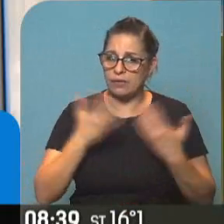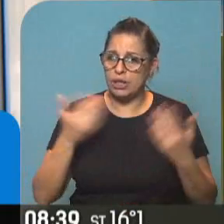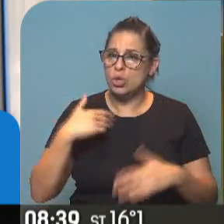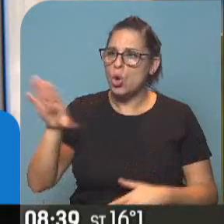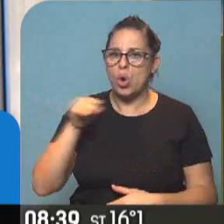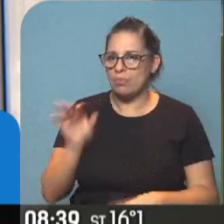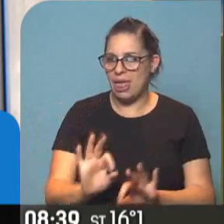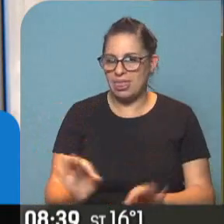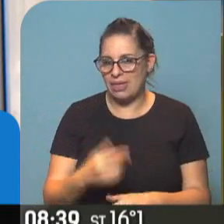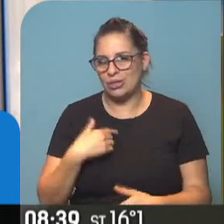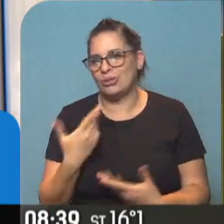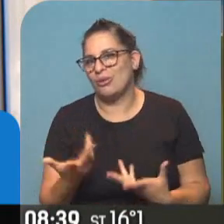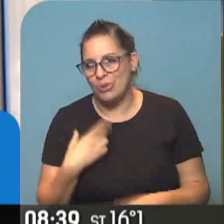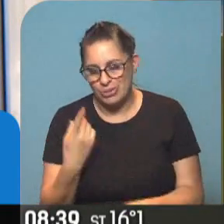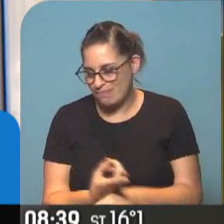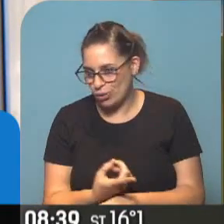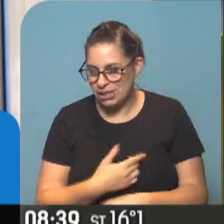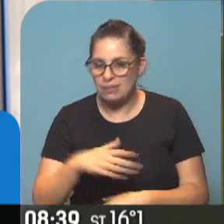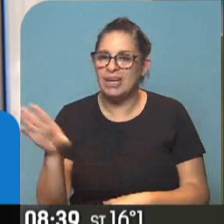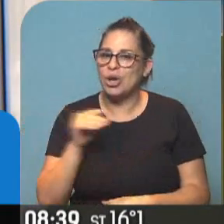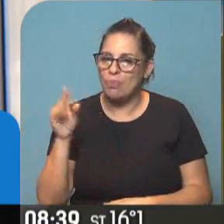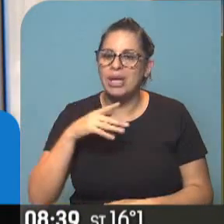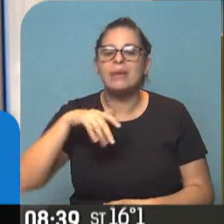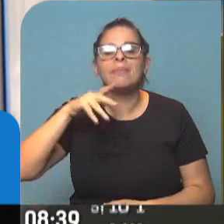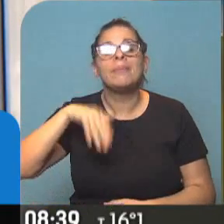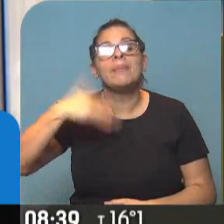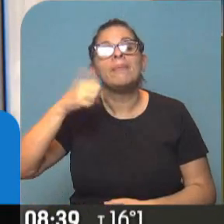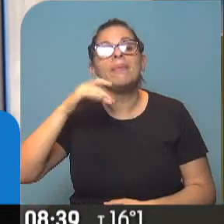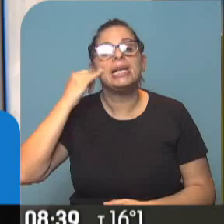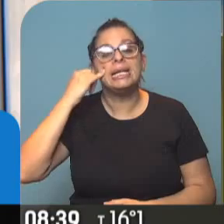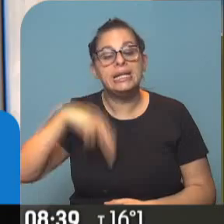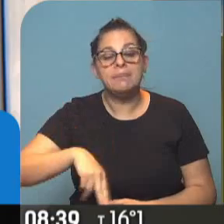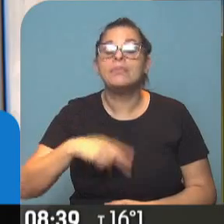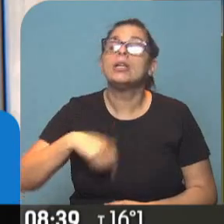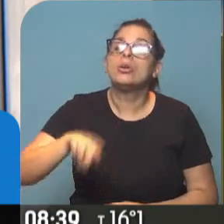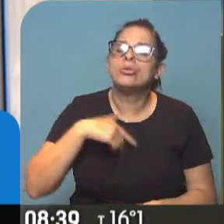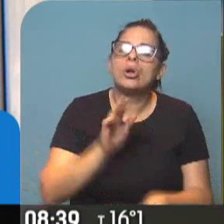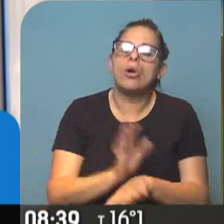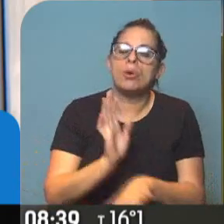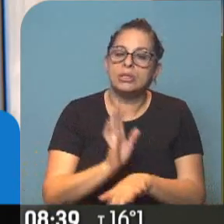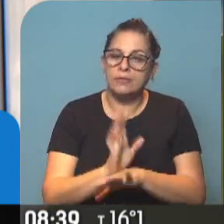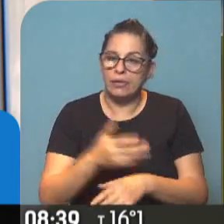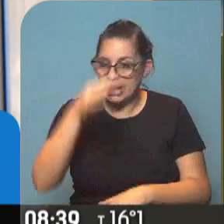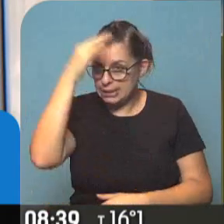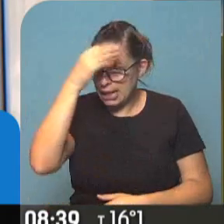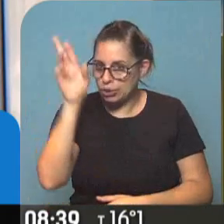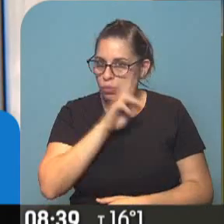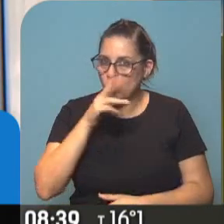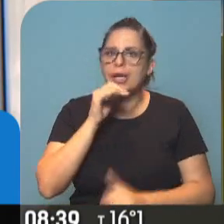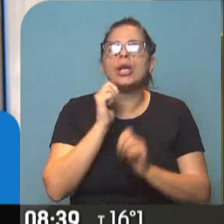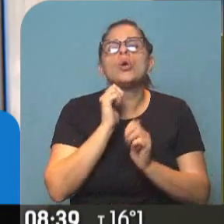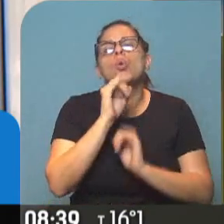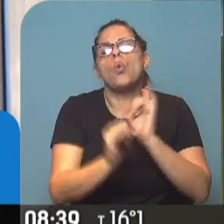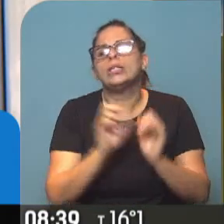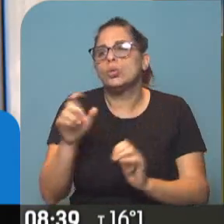pues sería muy pretencioso invitarla a marilyn estamos haciendo como una composición de una mujer que cuenta una historia